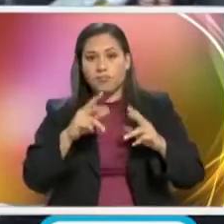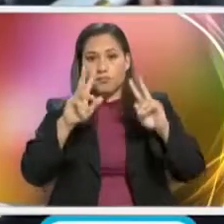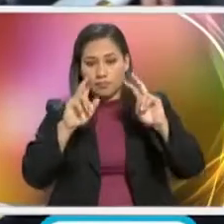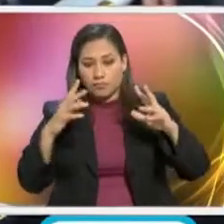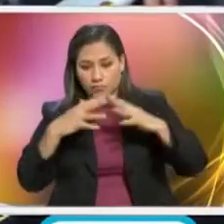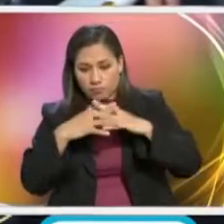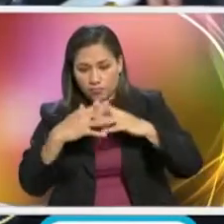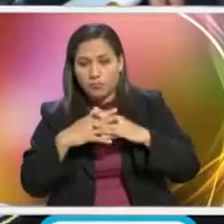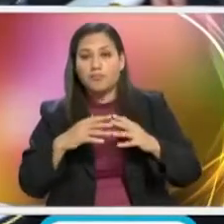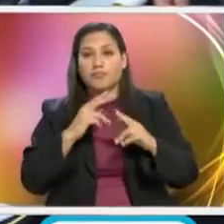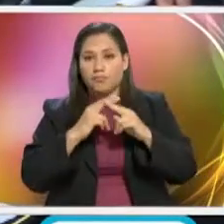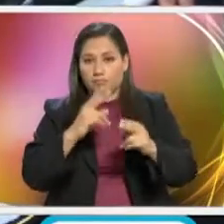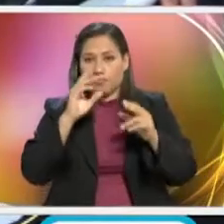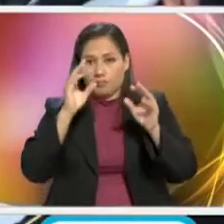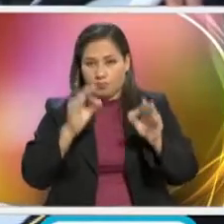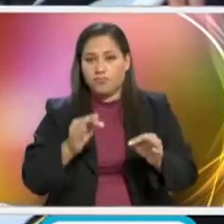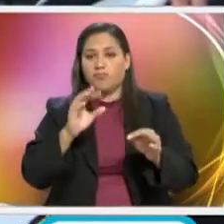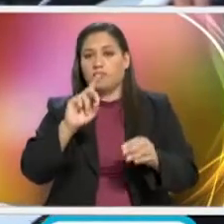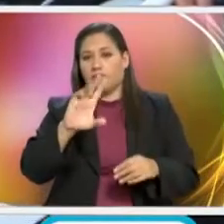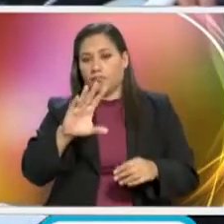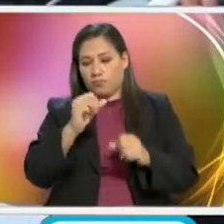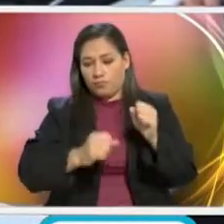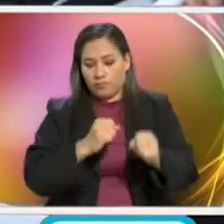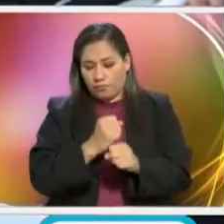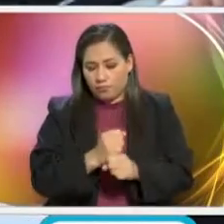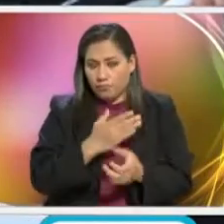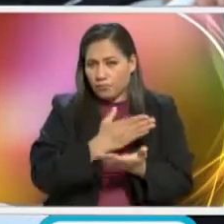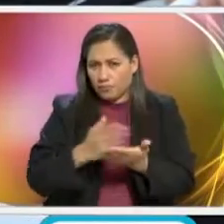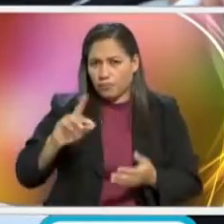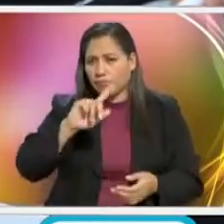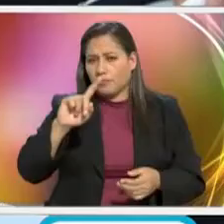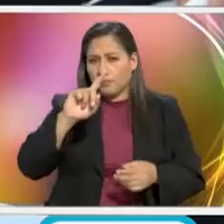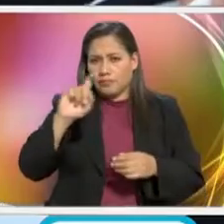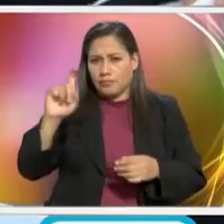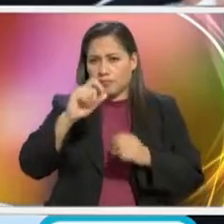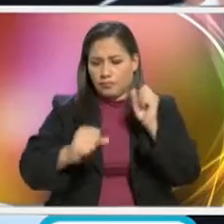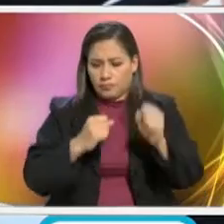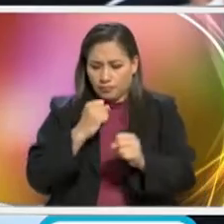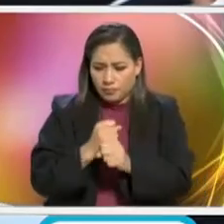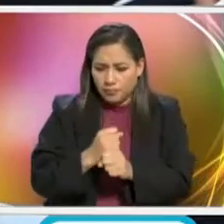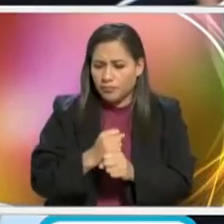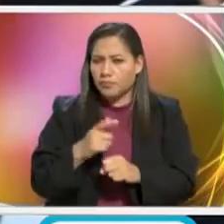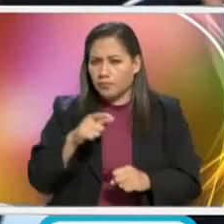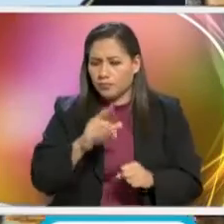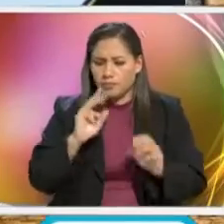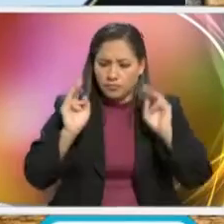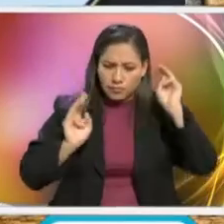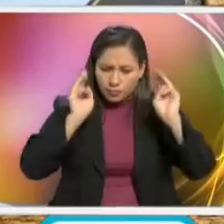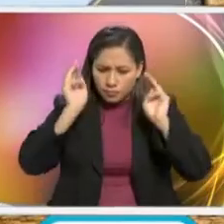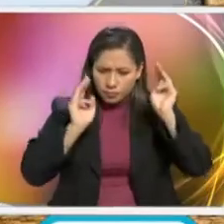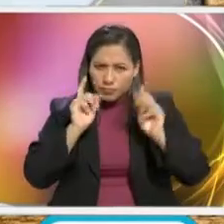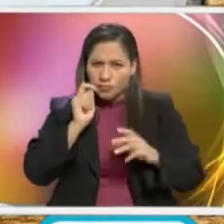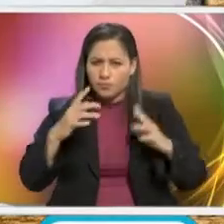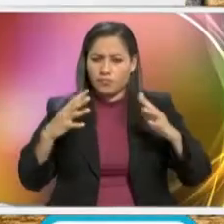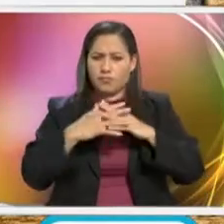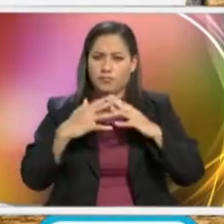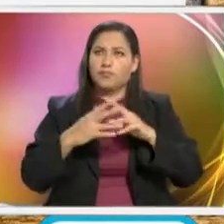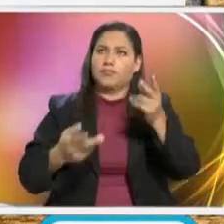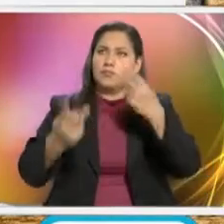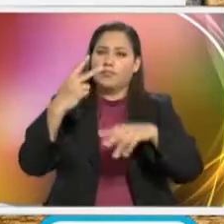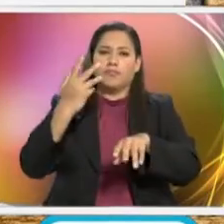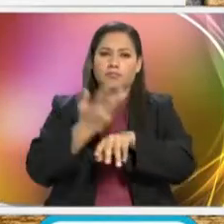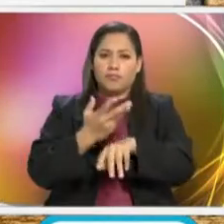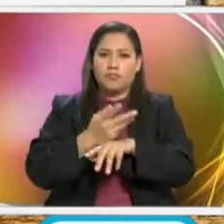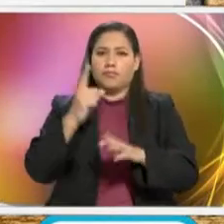cumple 35 años. Además de que son 100 años de otra de las materias de estudio del museo, que es la intervención norteamericana